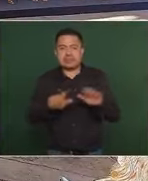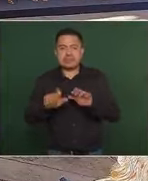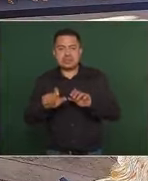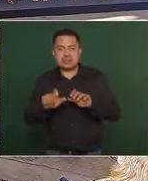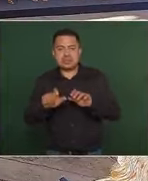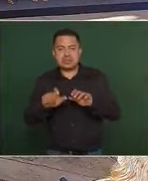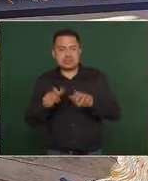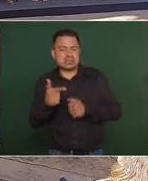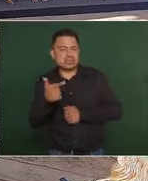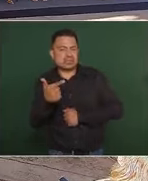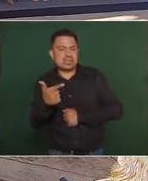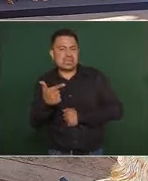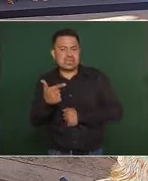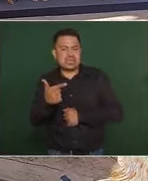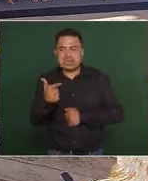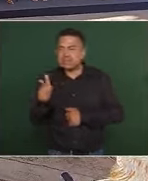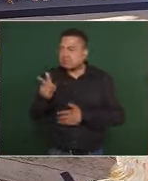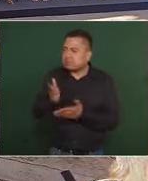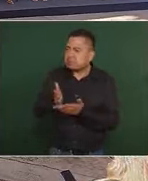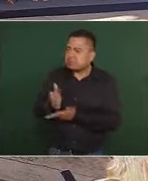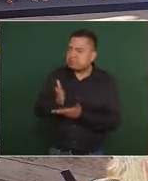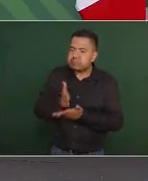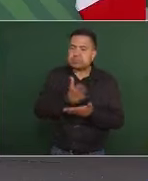15,707. Operativos